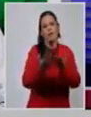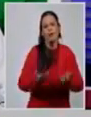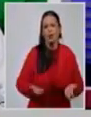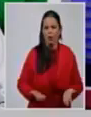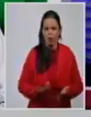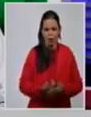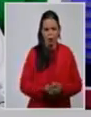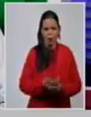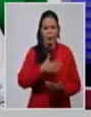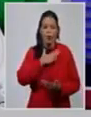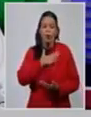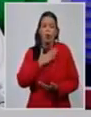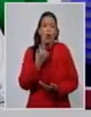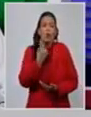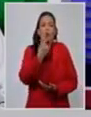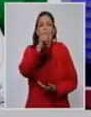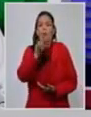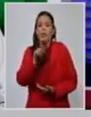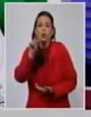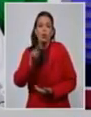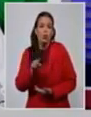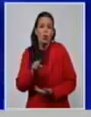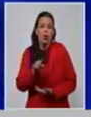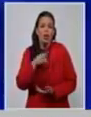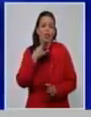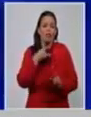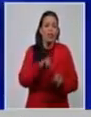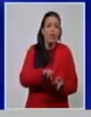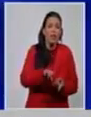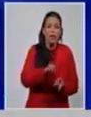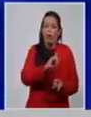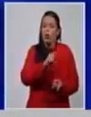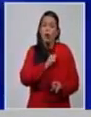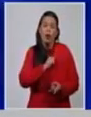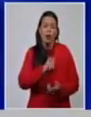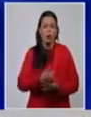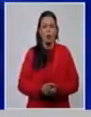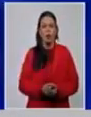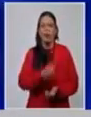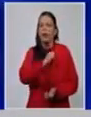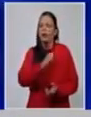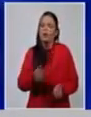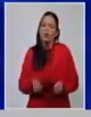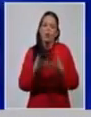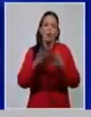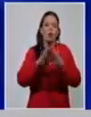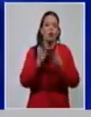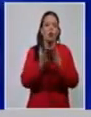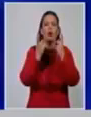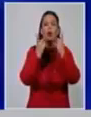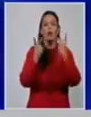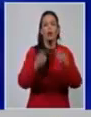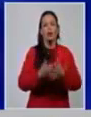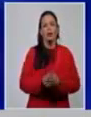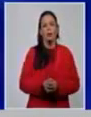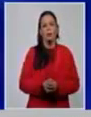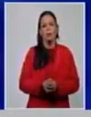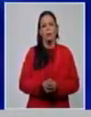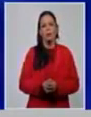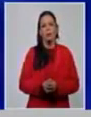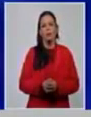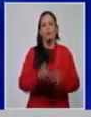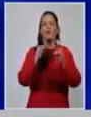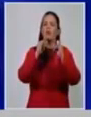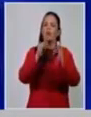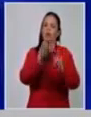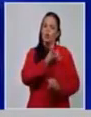una cifra elevada que no hubiéramos querido tener en estos momentos. Un dato hoy muy doloroso, 5 fallecidos en una jornada, ya usted lo decía en